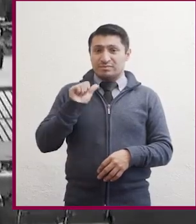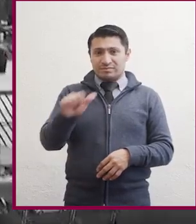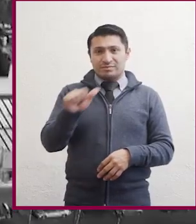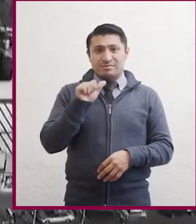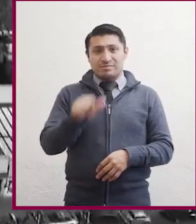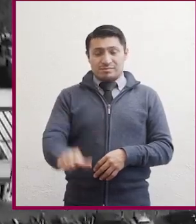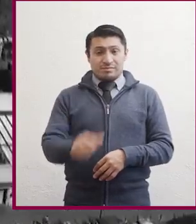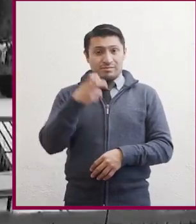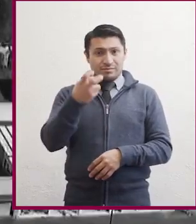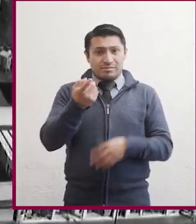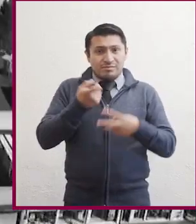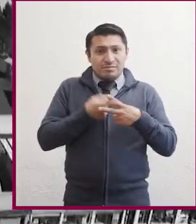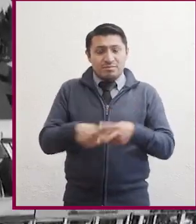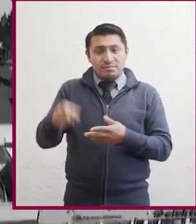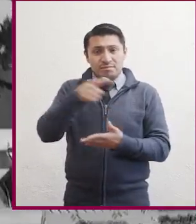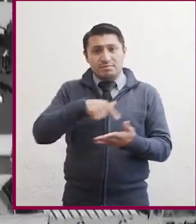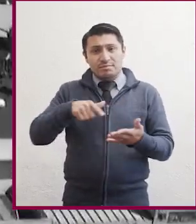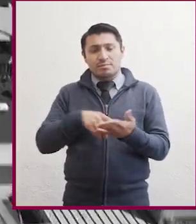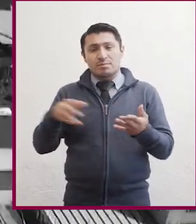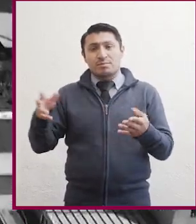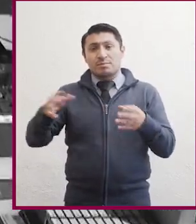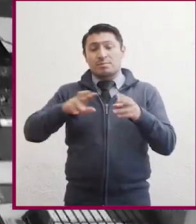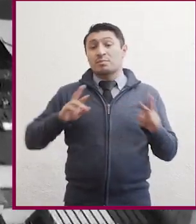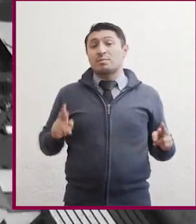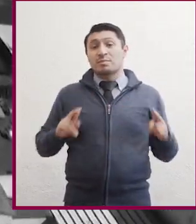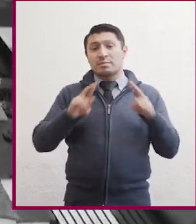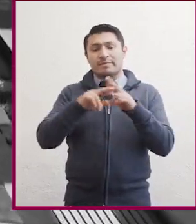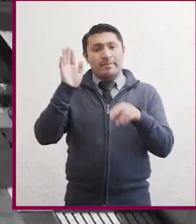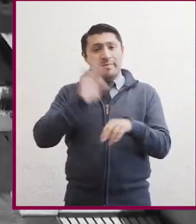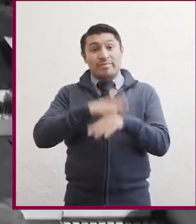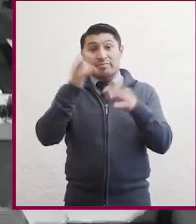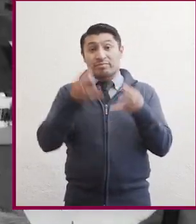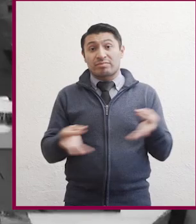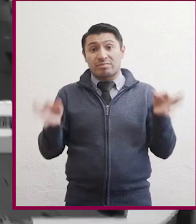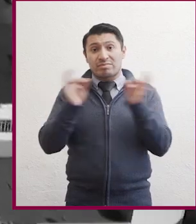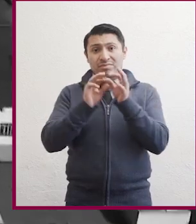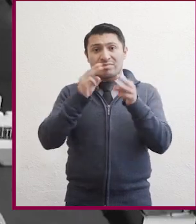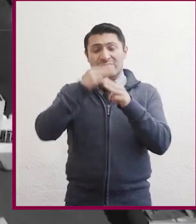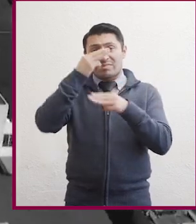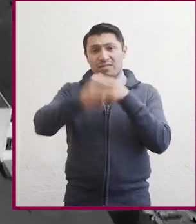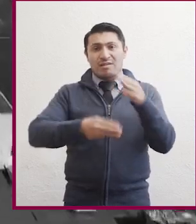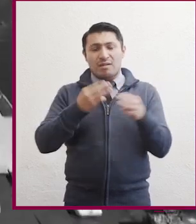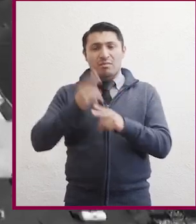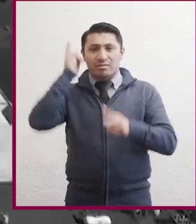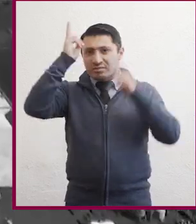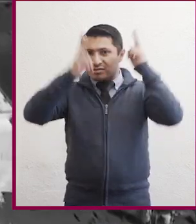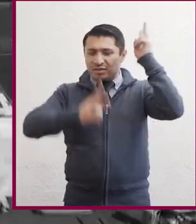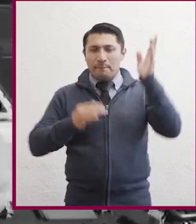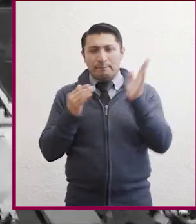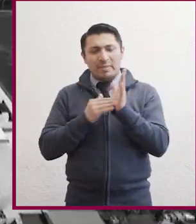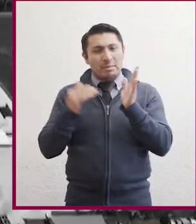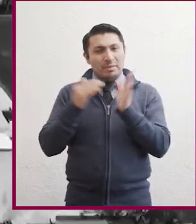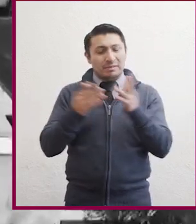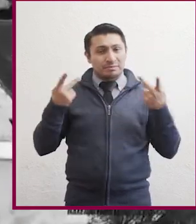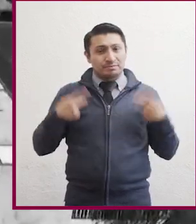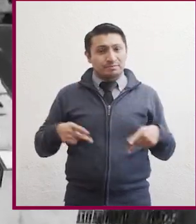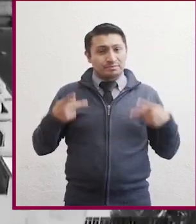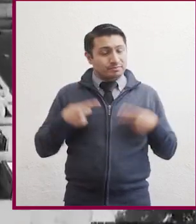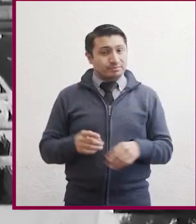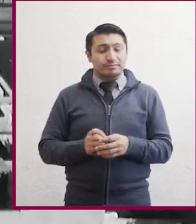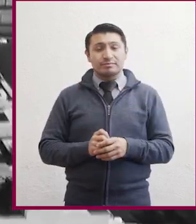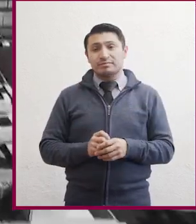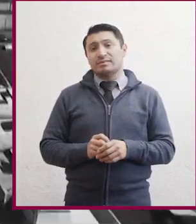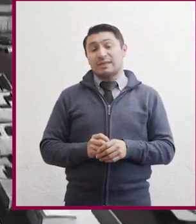XVI y con ella nació uno de los espacios religiosos más importantes del mundo, visitado por miles de personas todos